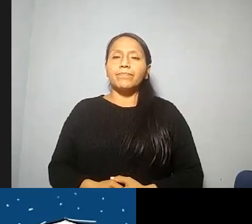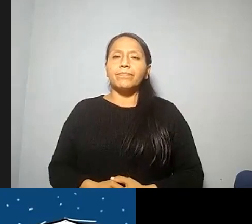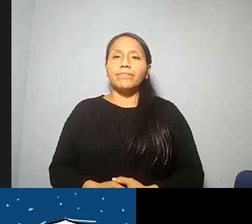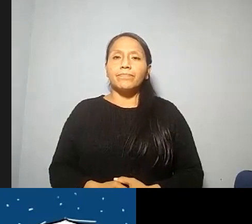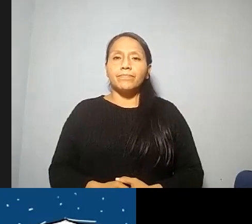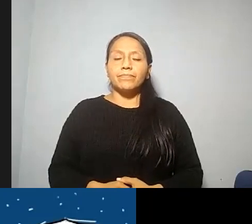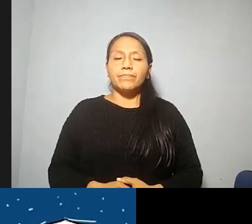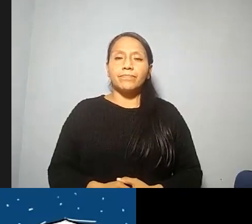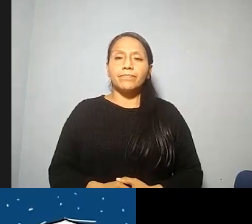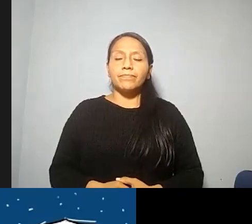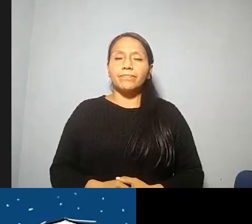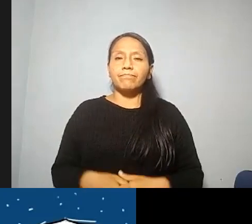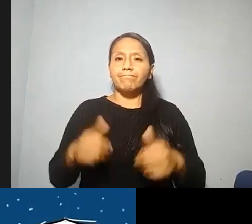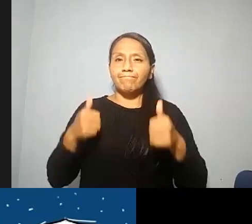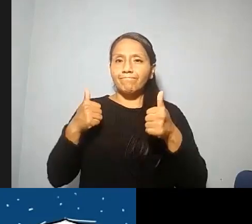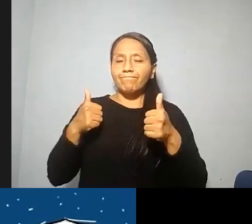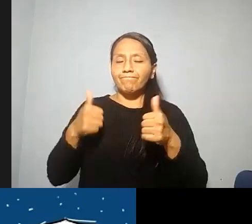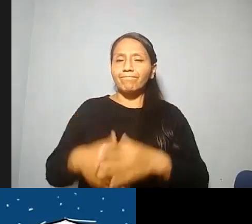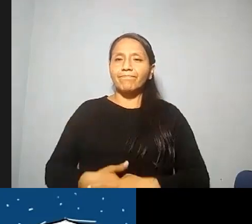Excelente.